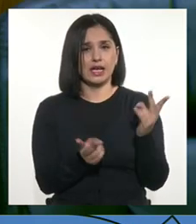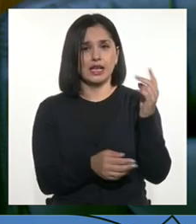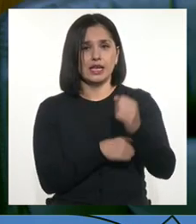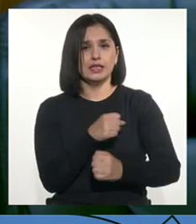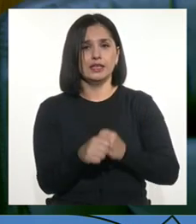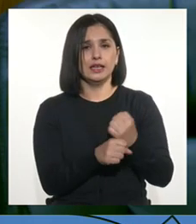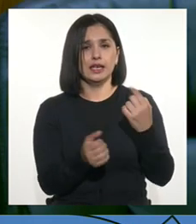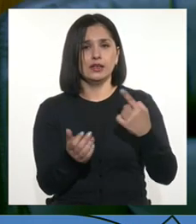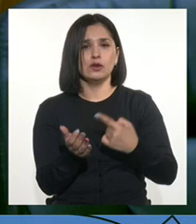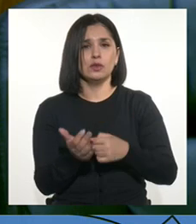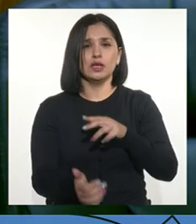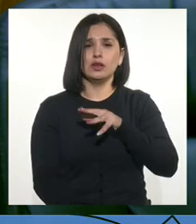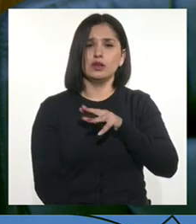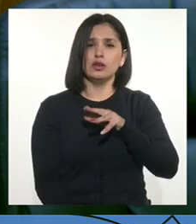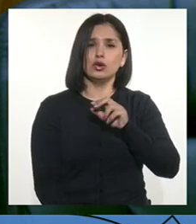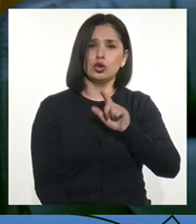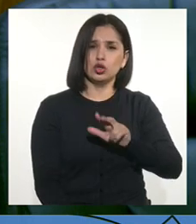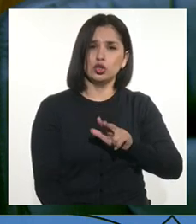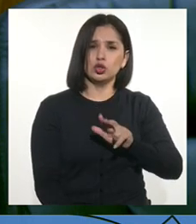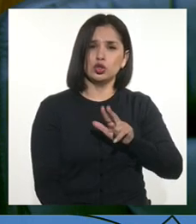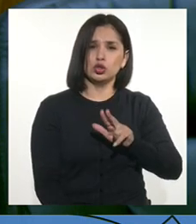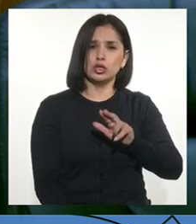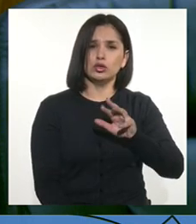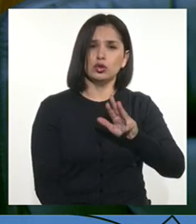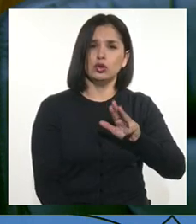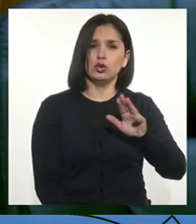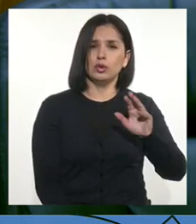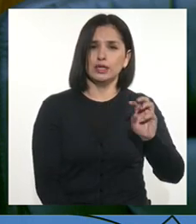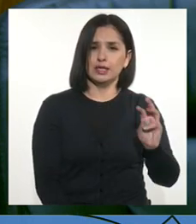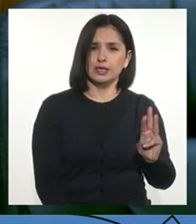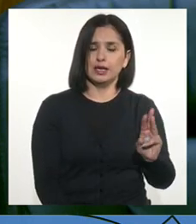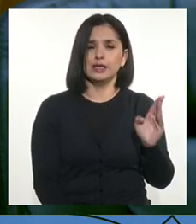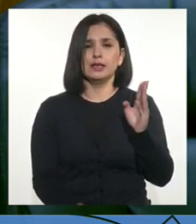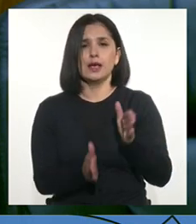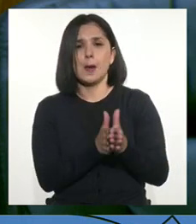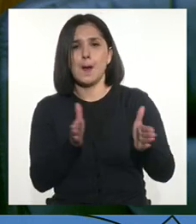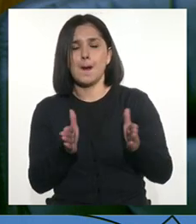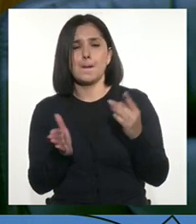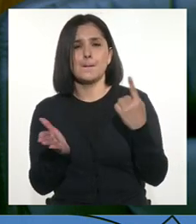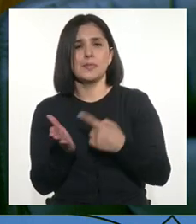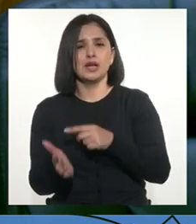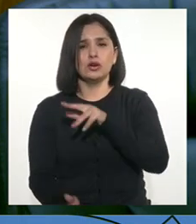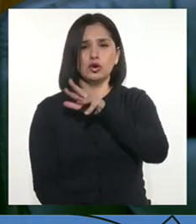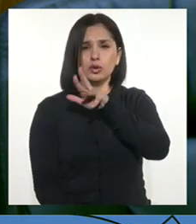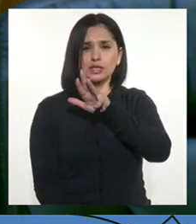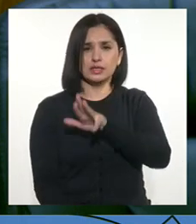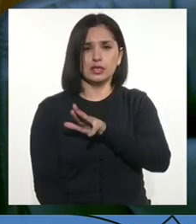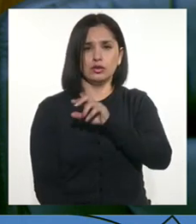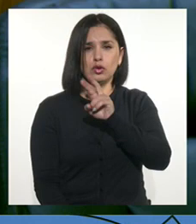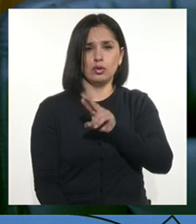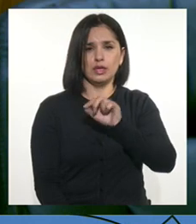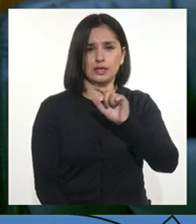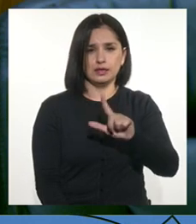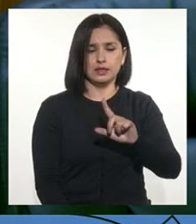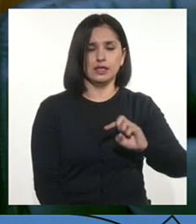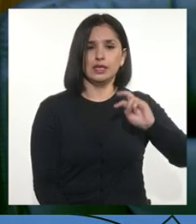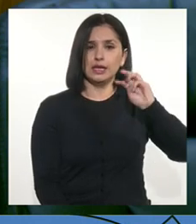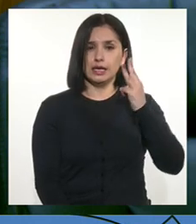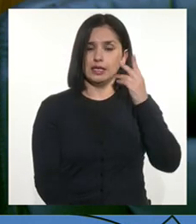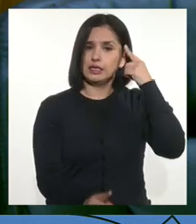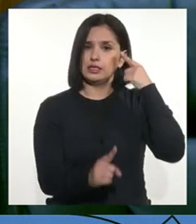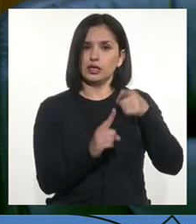1893 y 1927 y el tercer objetivo es